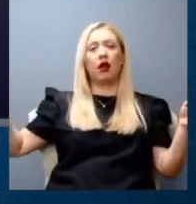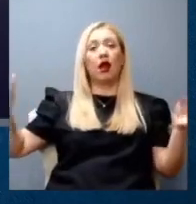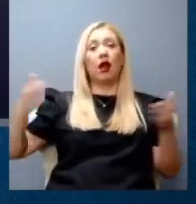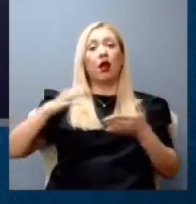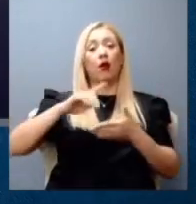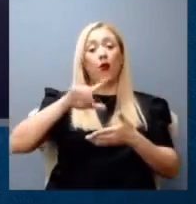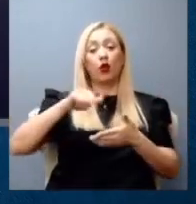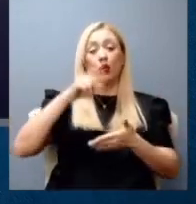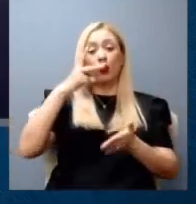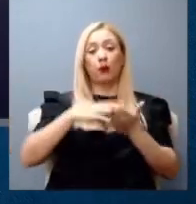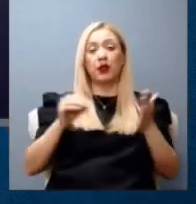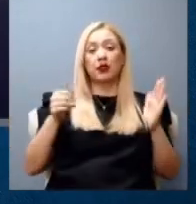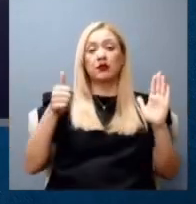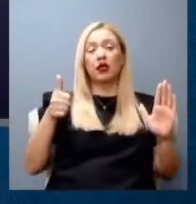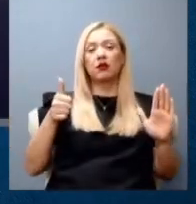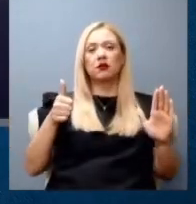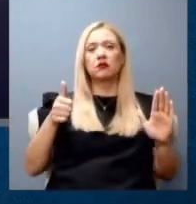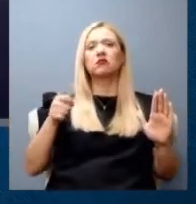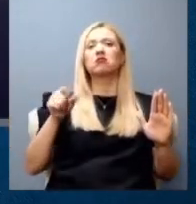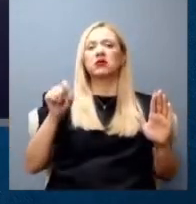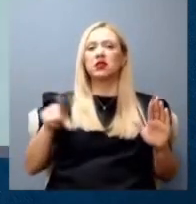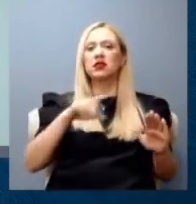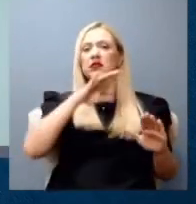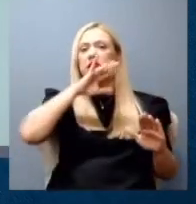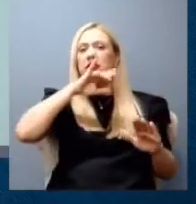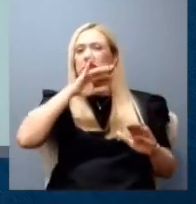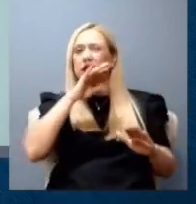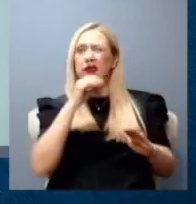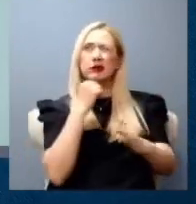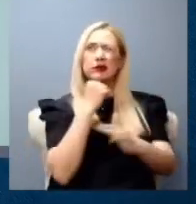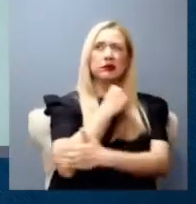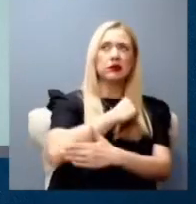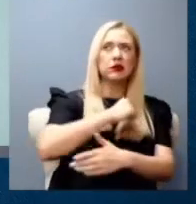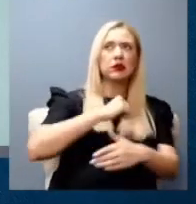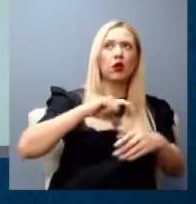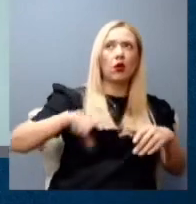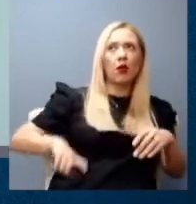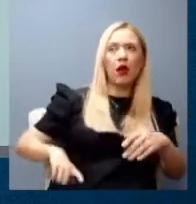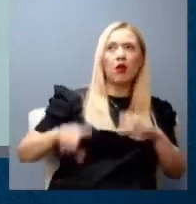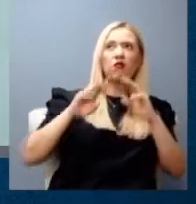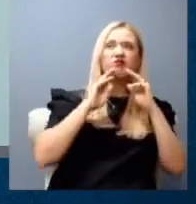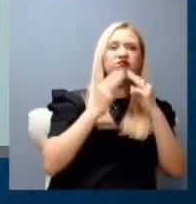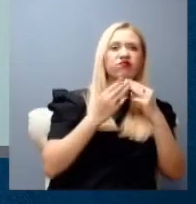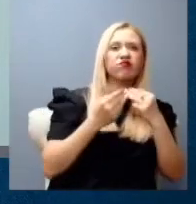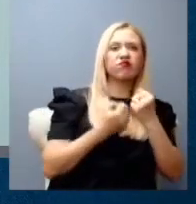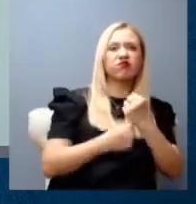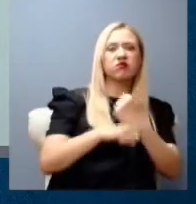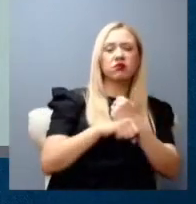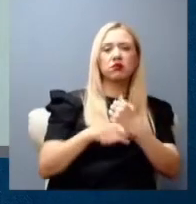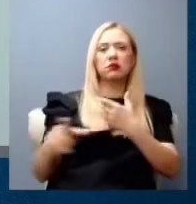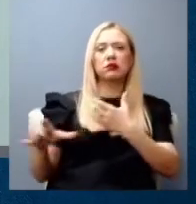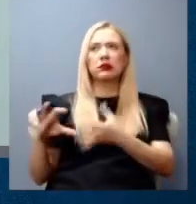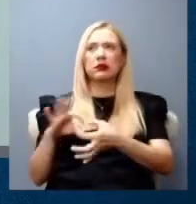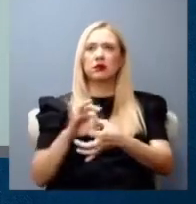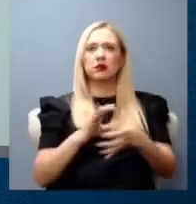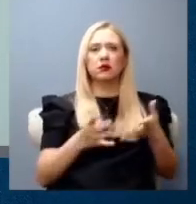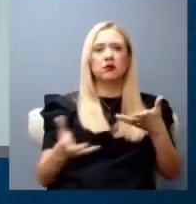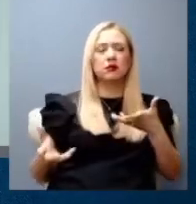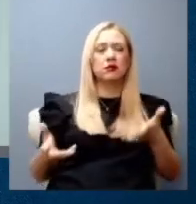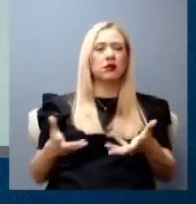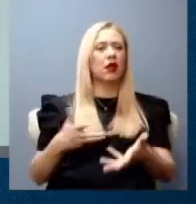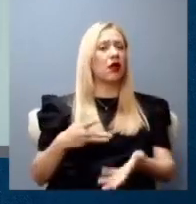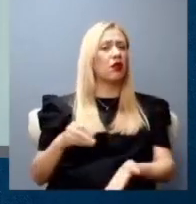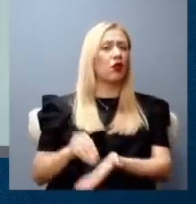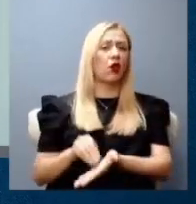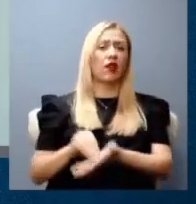menos difusos, colusiones entre el gobierno y crimen organizado, etcétera. Tenemos ese gran pendiente y además